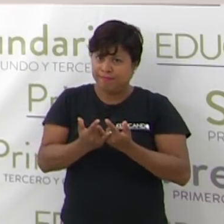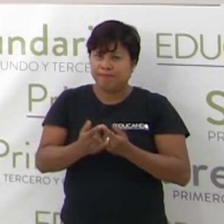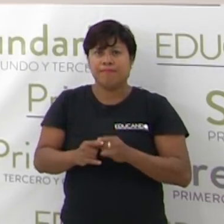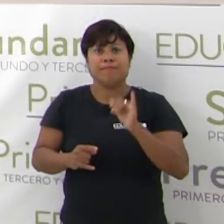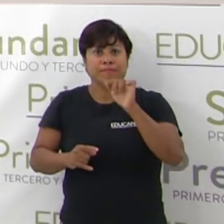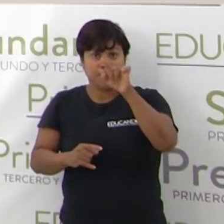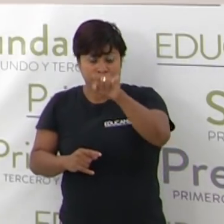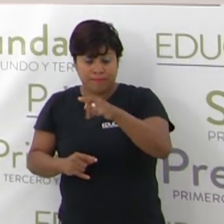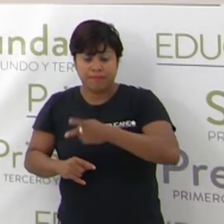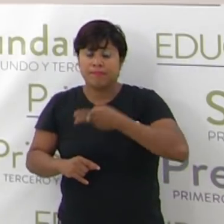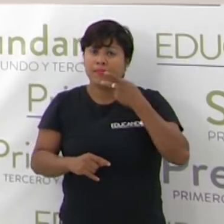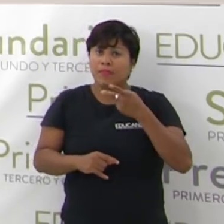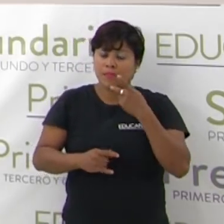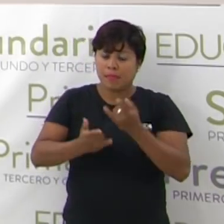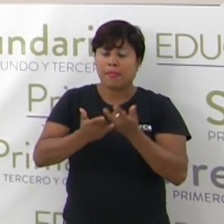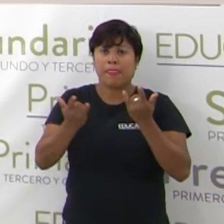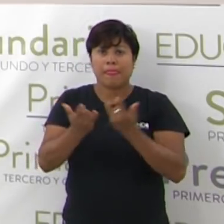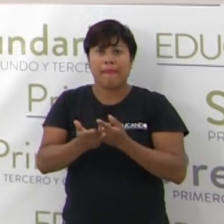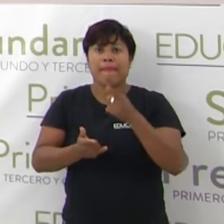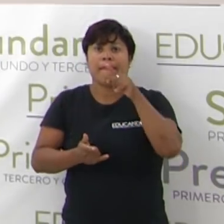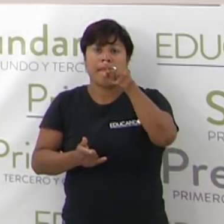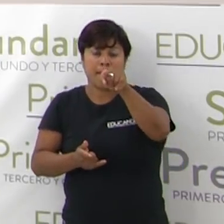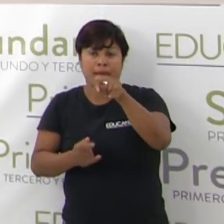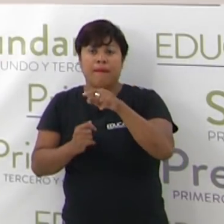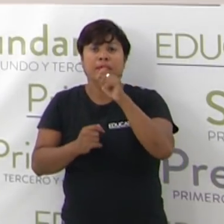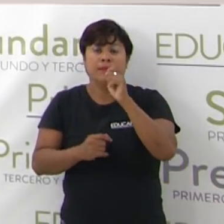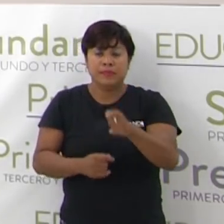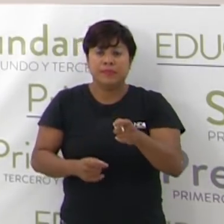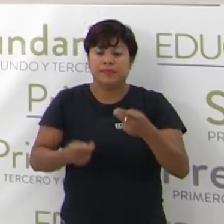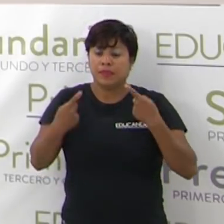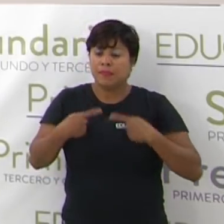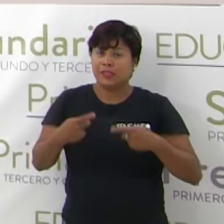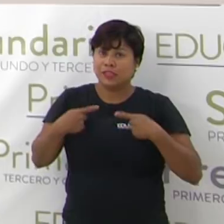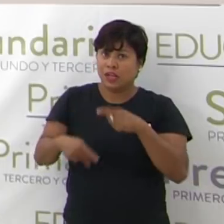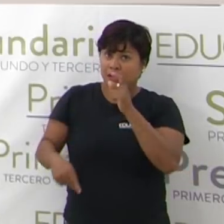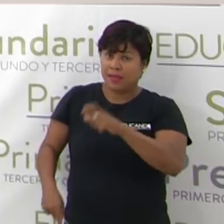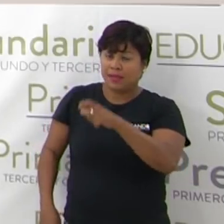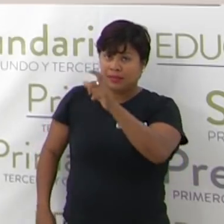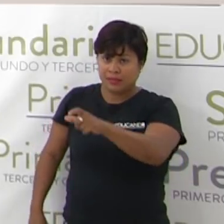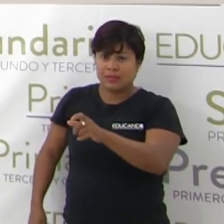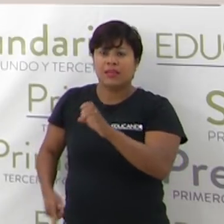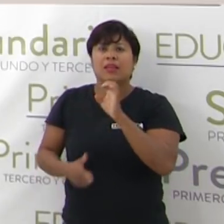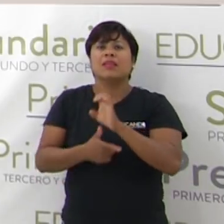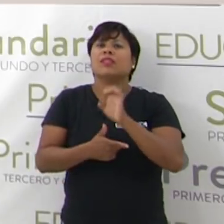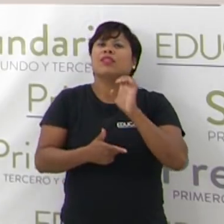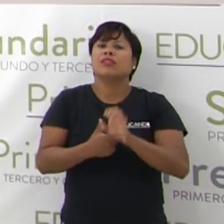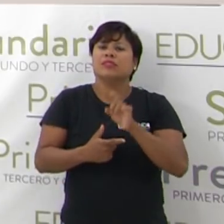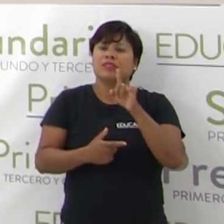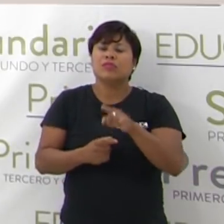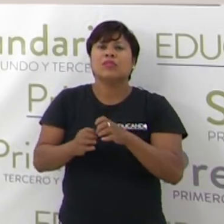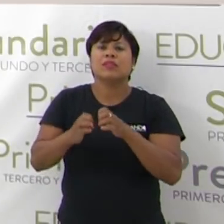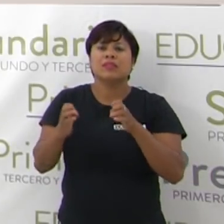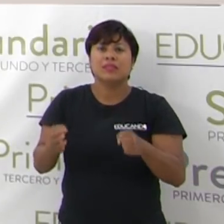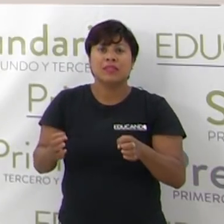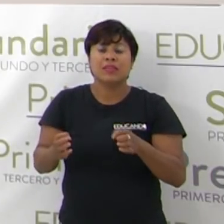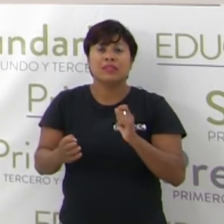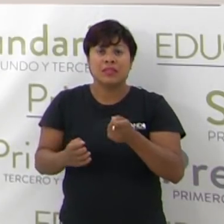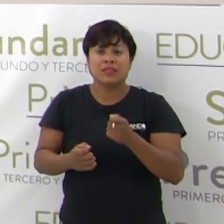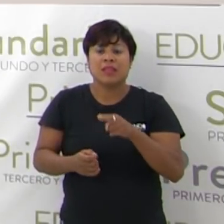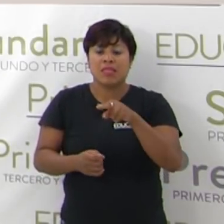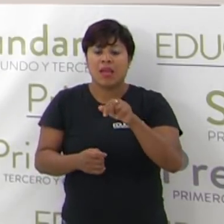tú cuentas una historia en la que tú eres uno de los personajes, entonces estás siendo narrador